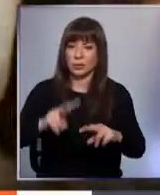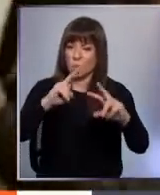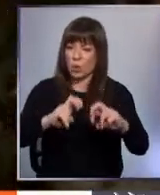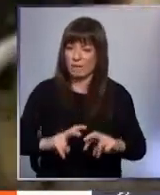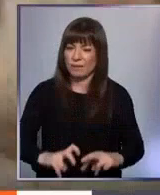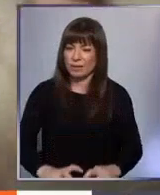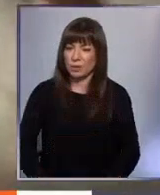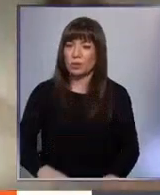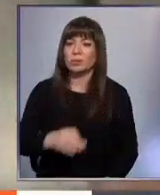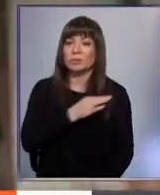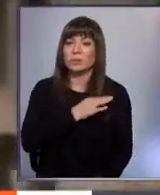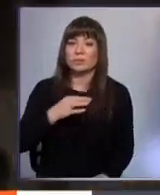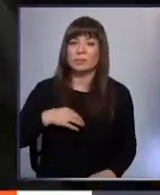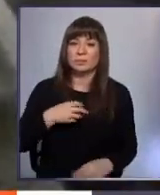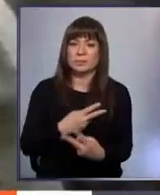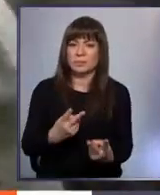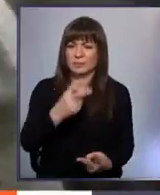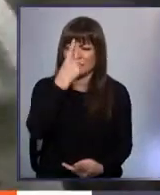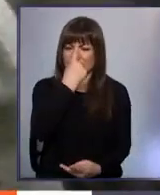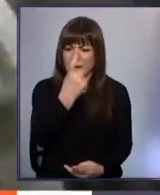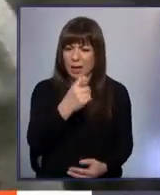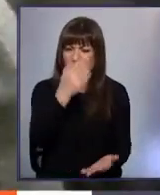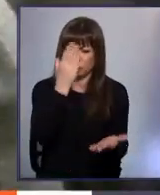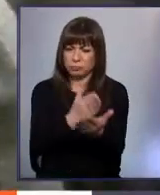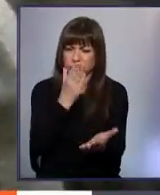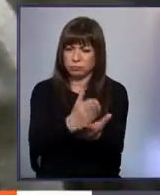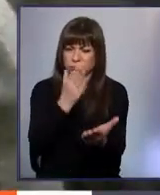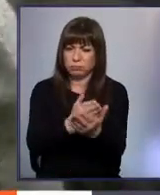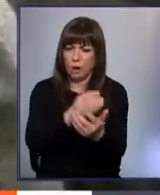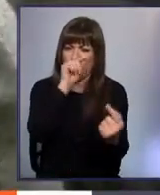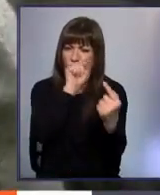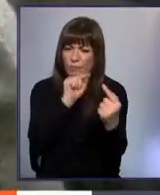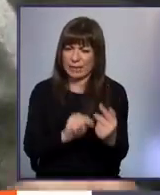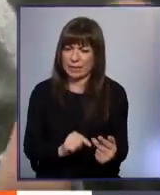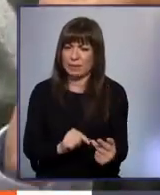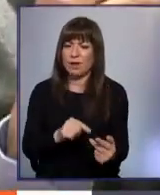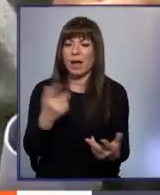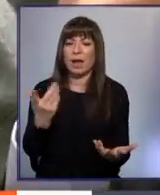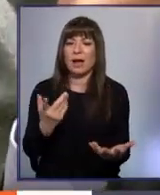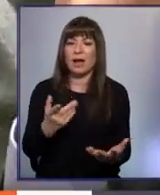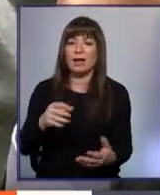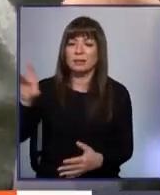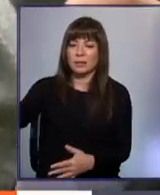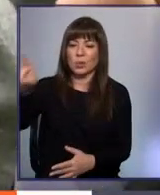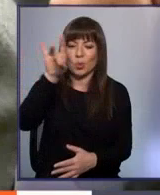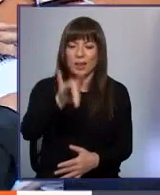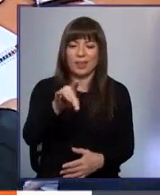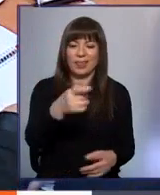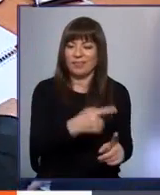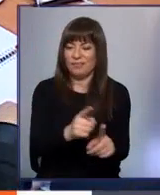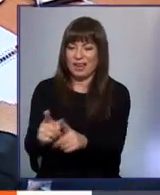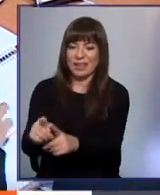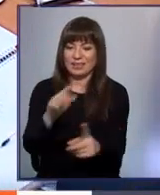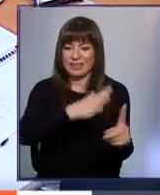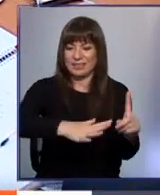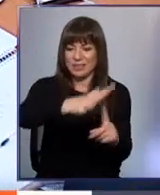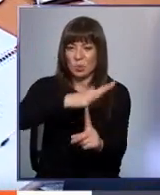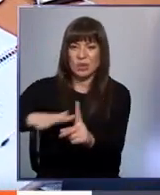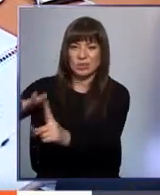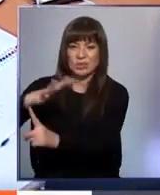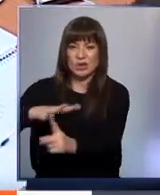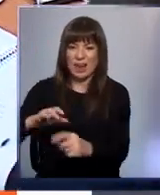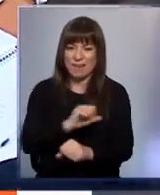considerada Ministerio Público seria, rigurosa y objetiva que permite situar cabalmente al imputado en los distintos sitios de suceso. La única medida